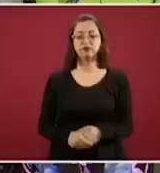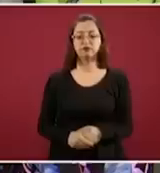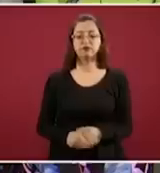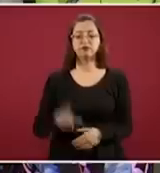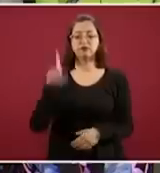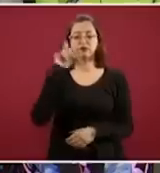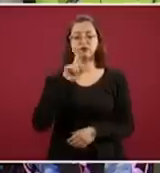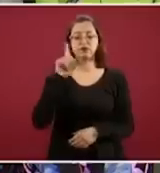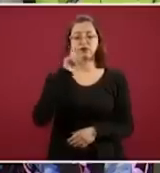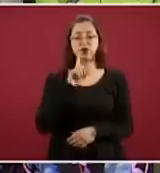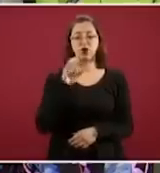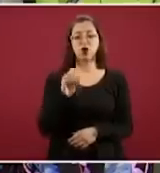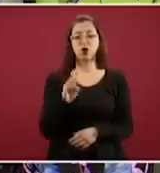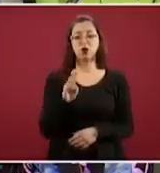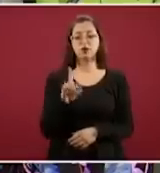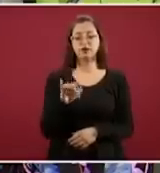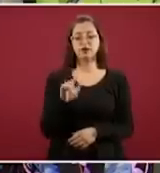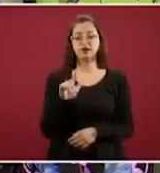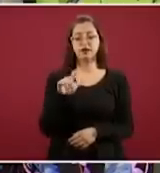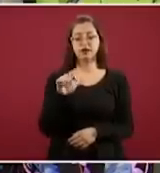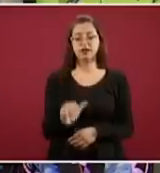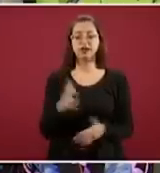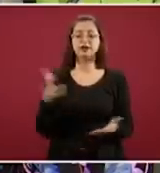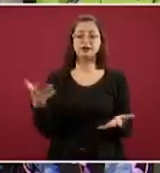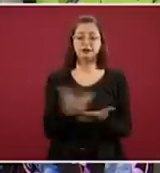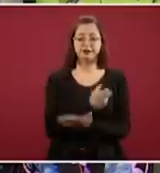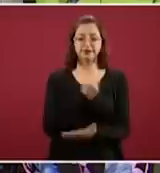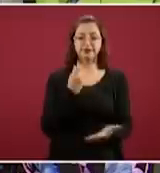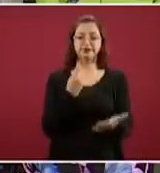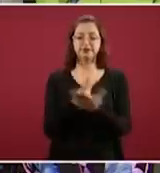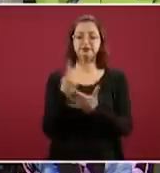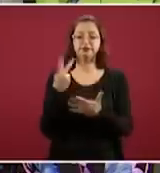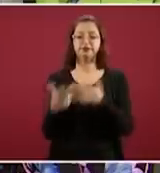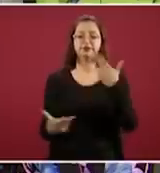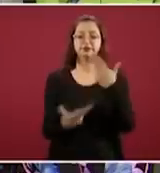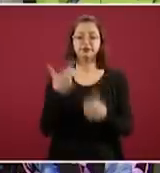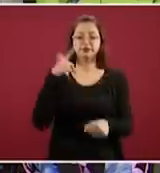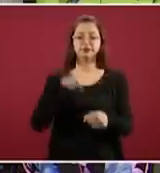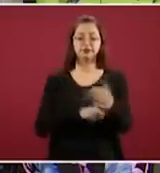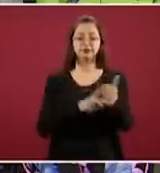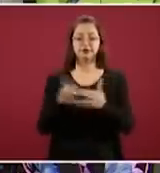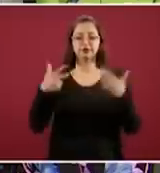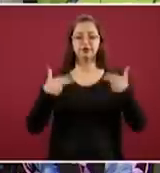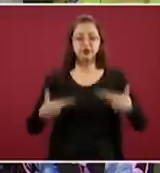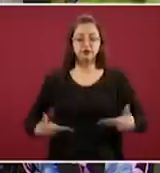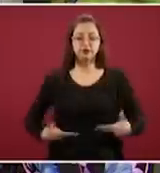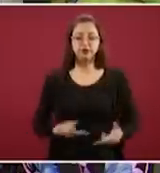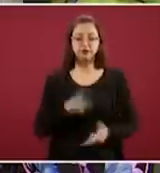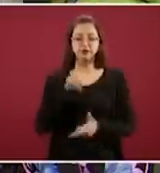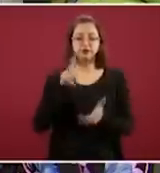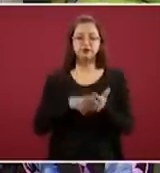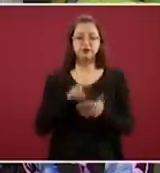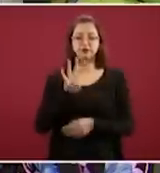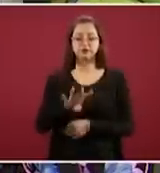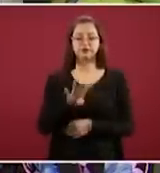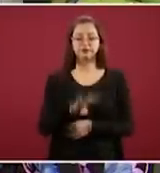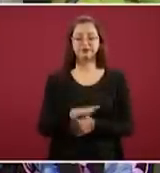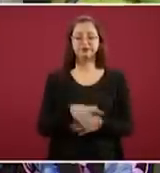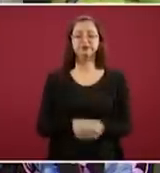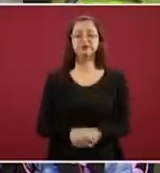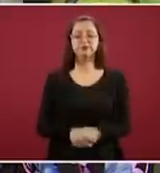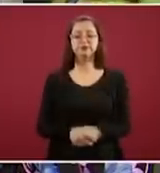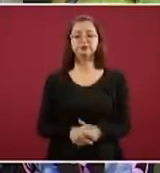La ciudadana Otilia Eugenio Manuel, ganadora del Premio Nacional de Derechos Humanos 2019.